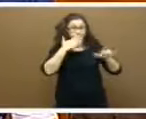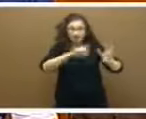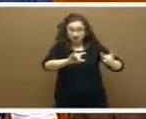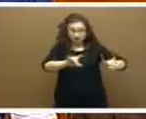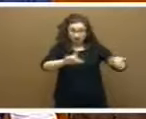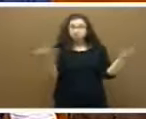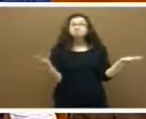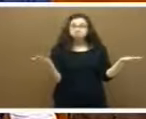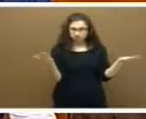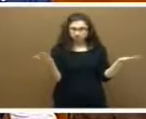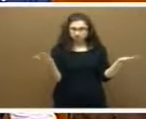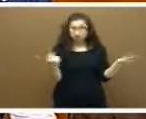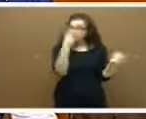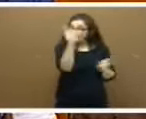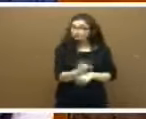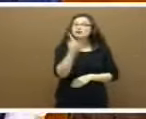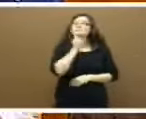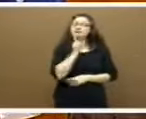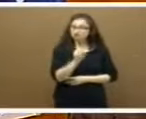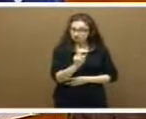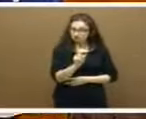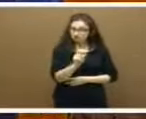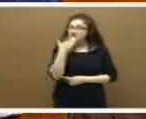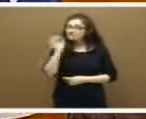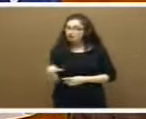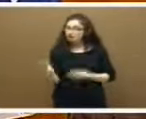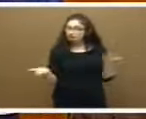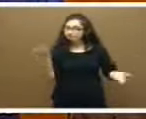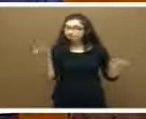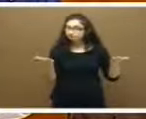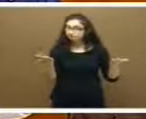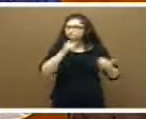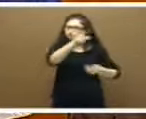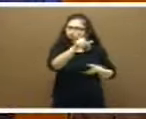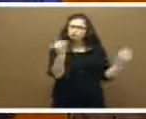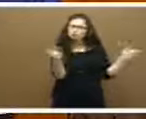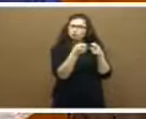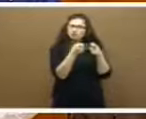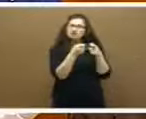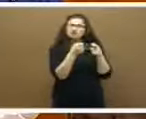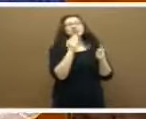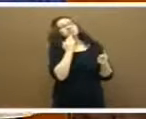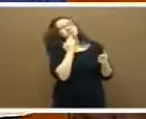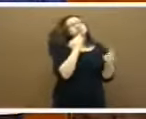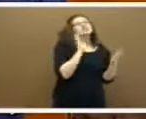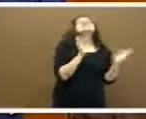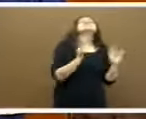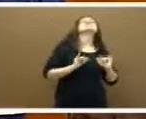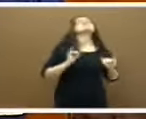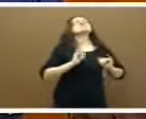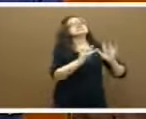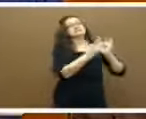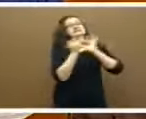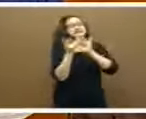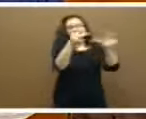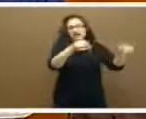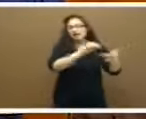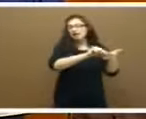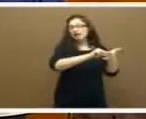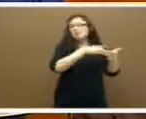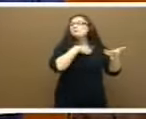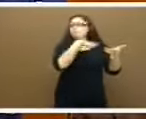Estado. Alguien miente, señor consejero. Usted ha podido tener reuniones oficiosas, no oficiales, reuniones en un despacho, pero sin